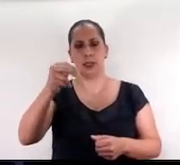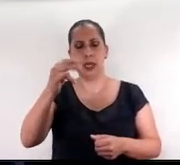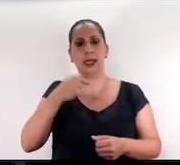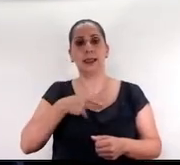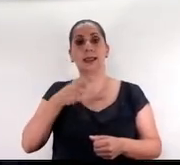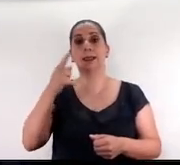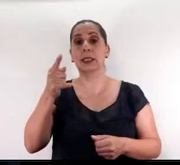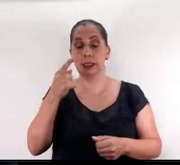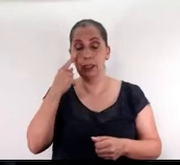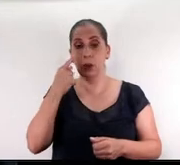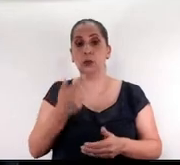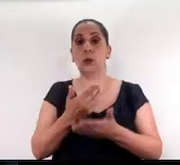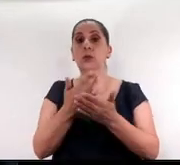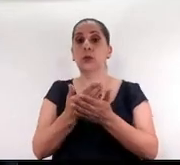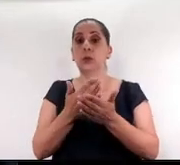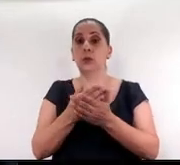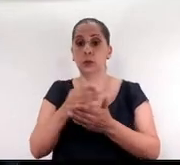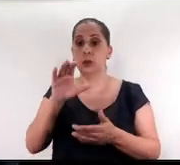metro